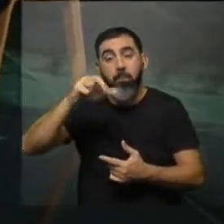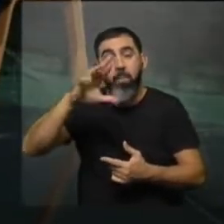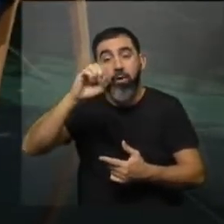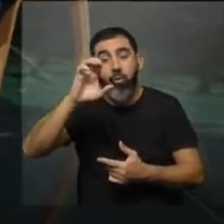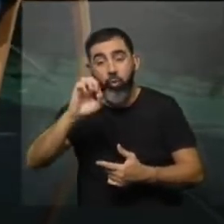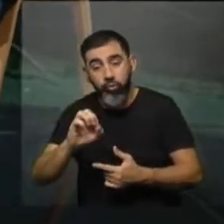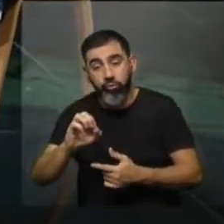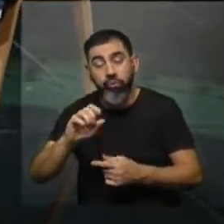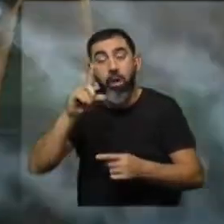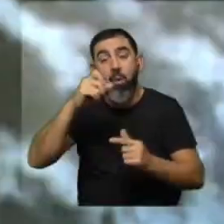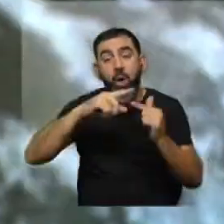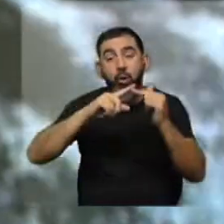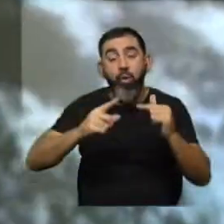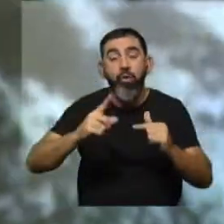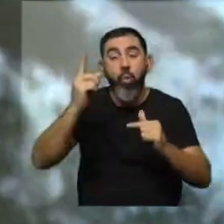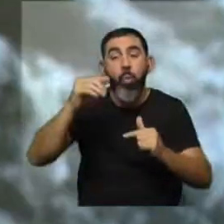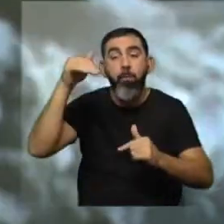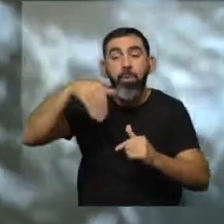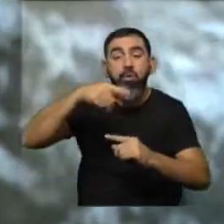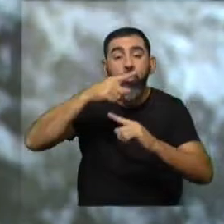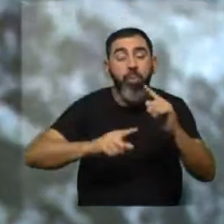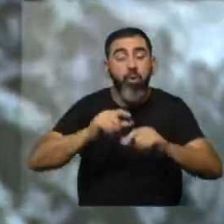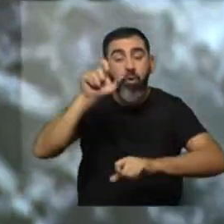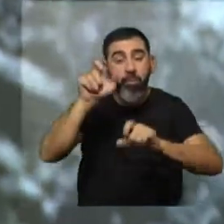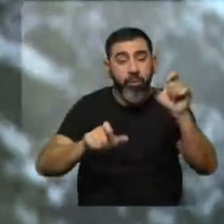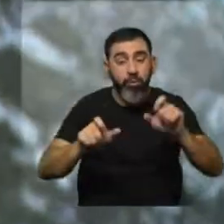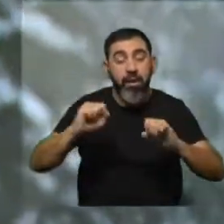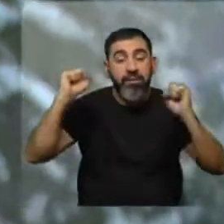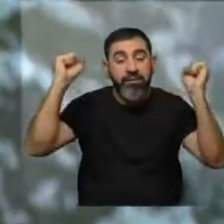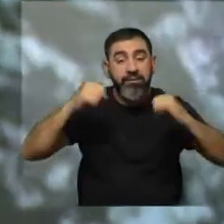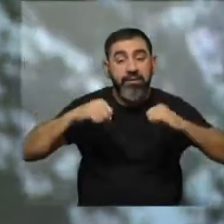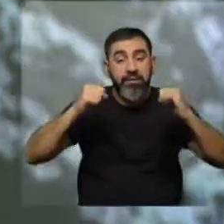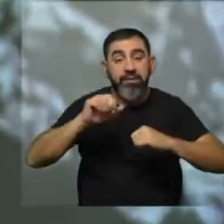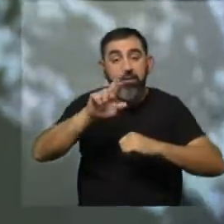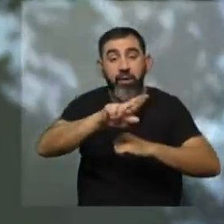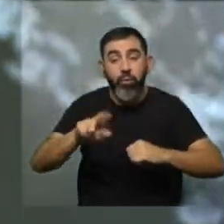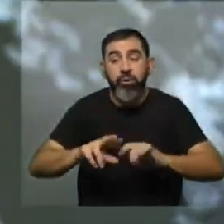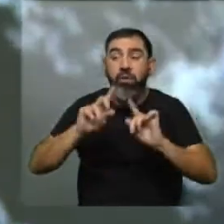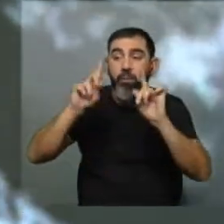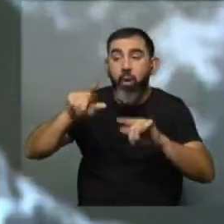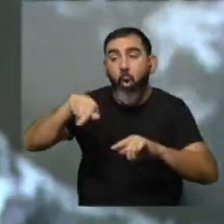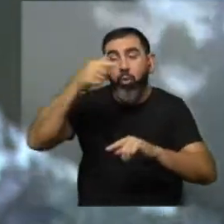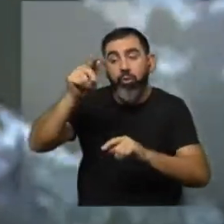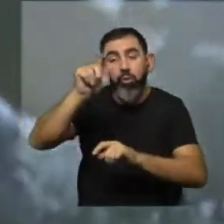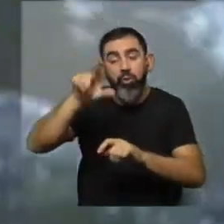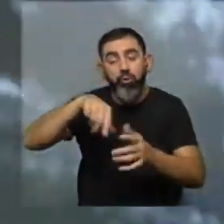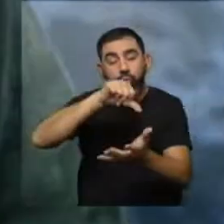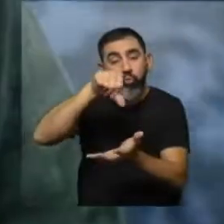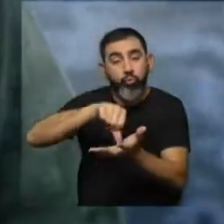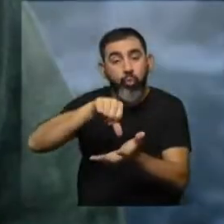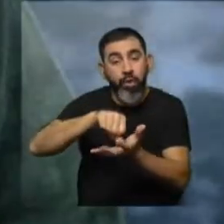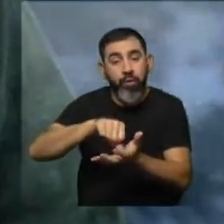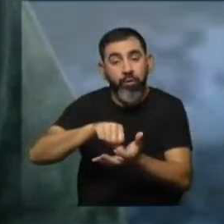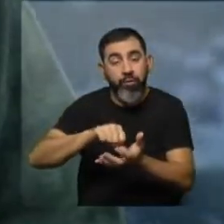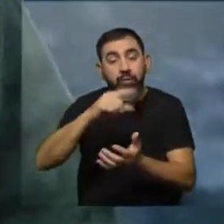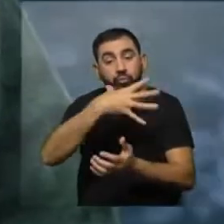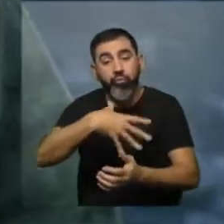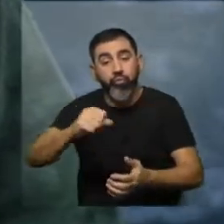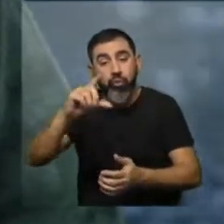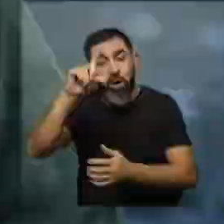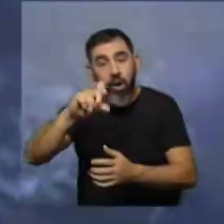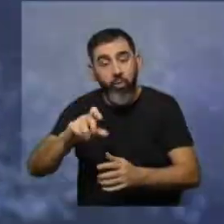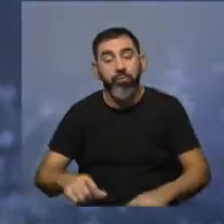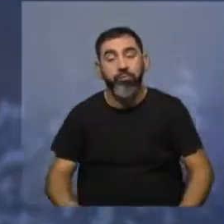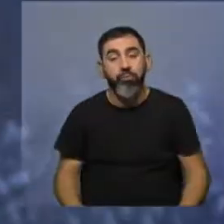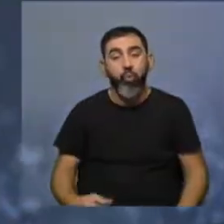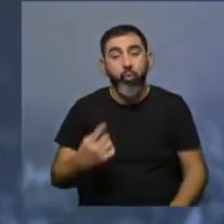Corrientes provee a más de 1,5 millones de personas, el Santa Lucía todavía tiene esa carga extra. Así es. Es mucho. ¿Y puede